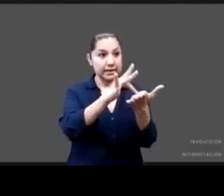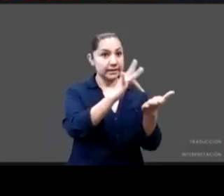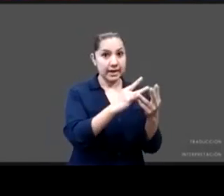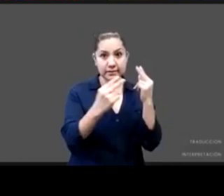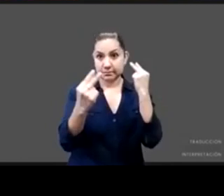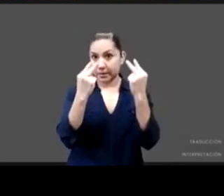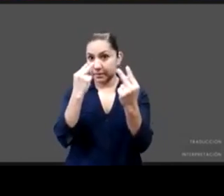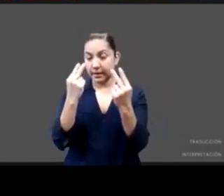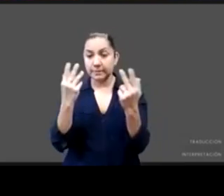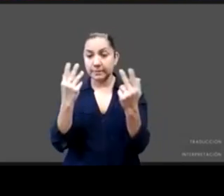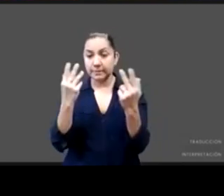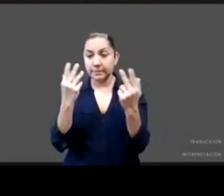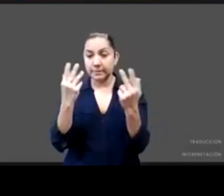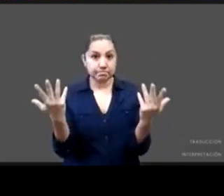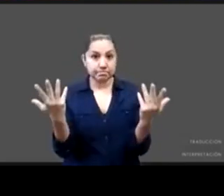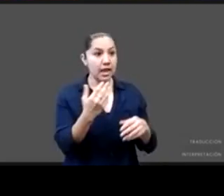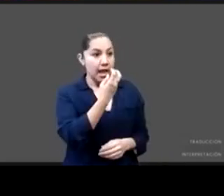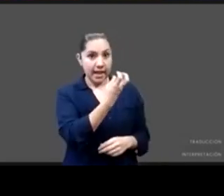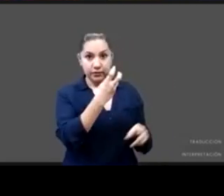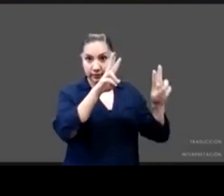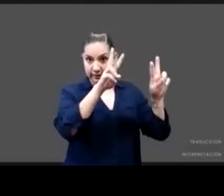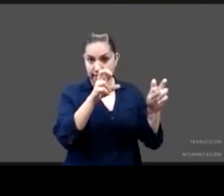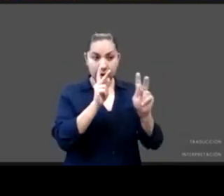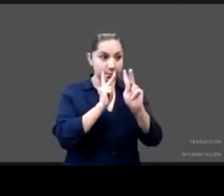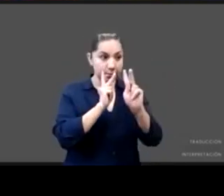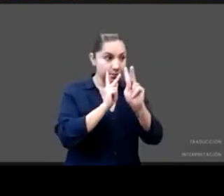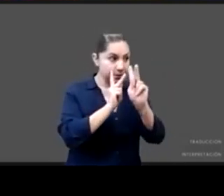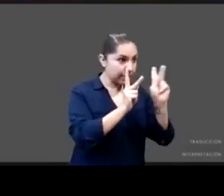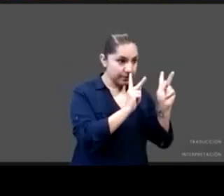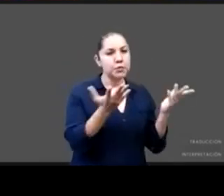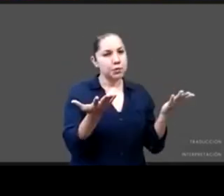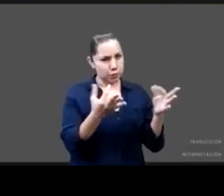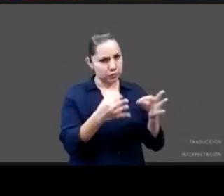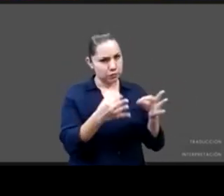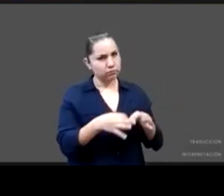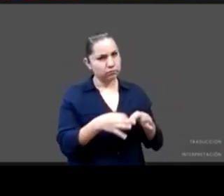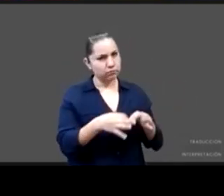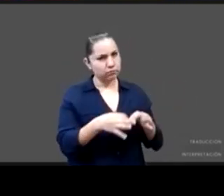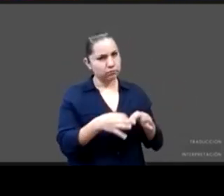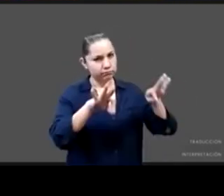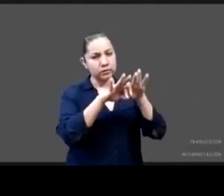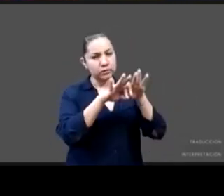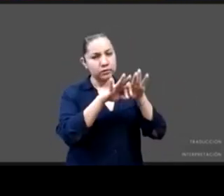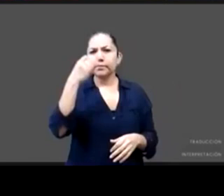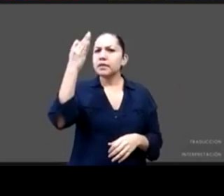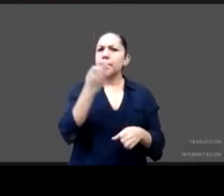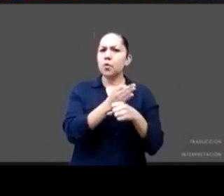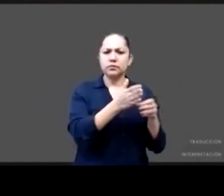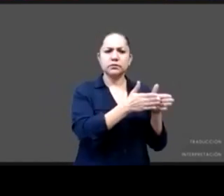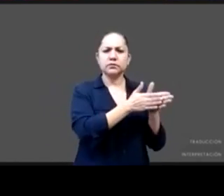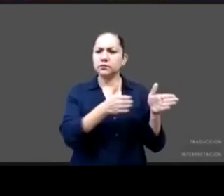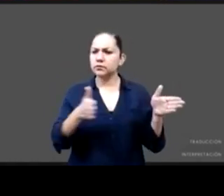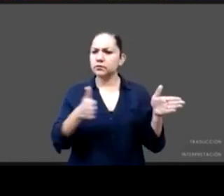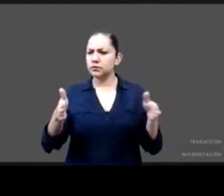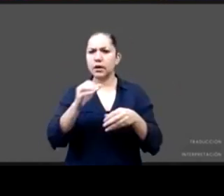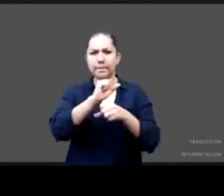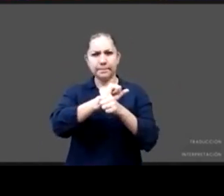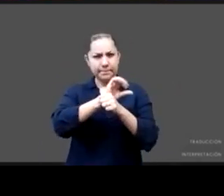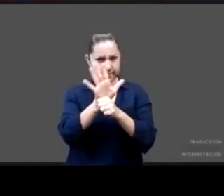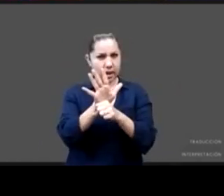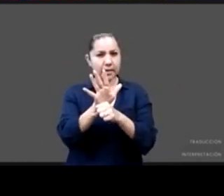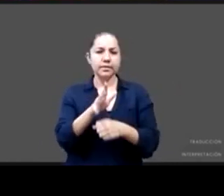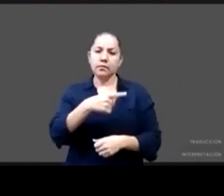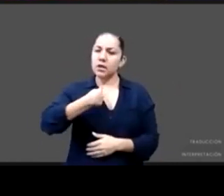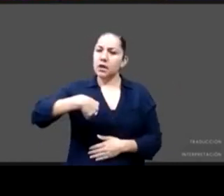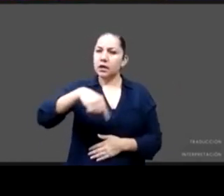conversar acerca de este tema. Sabemos, y la pandemia nos ha colocado literalmente en la mesa, que lo digital, el